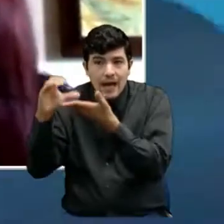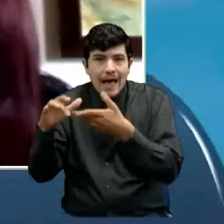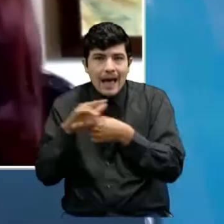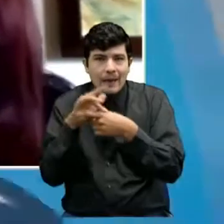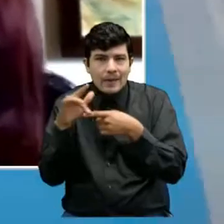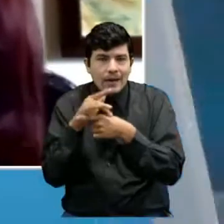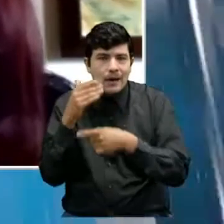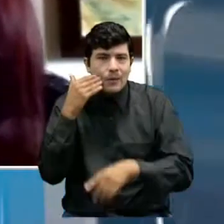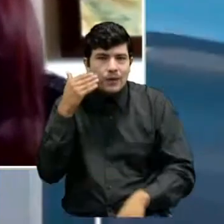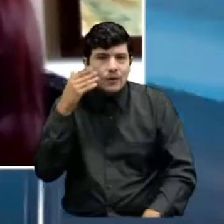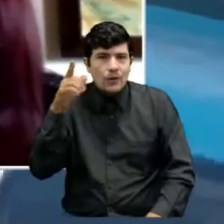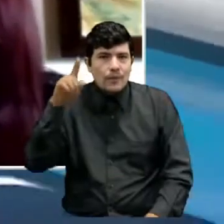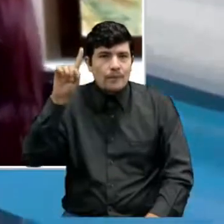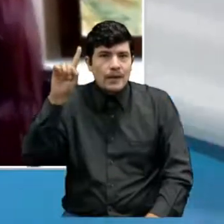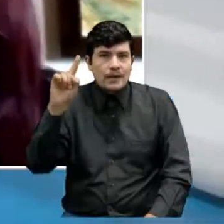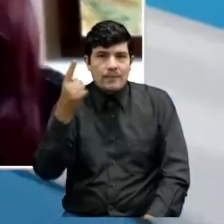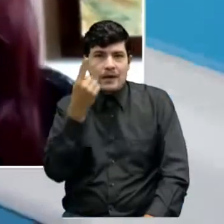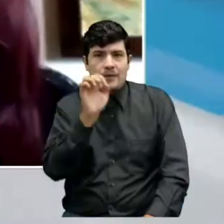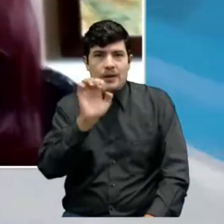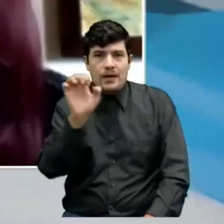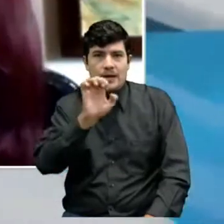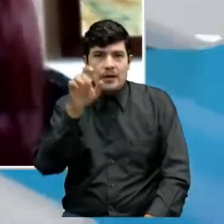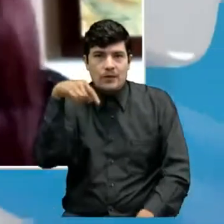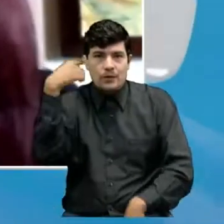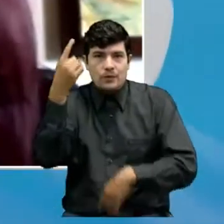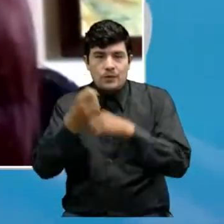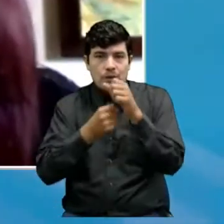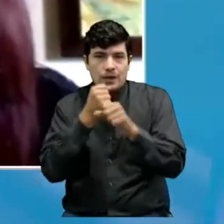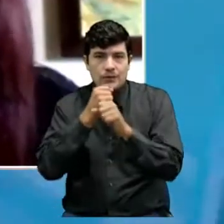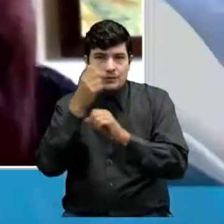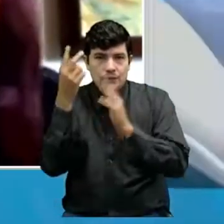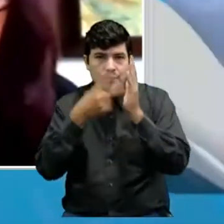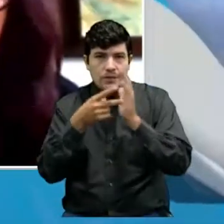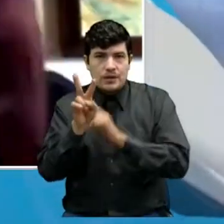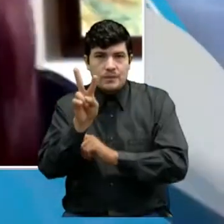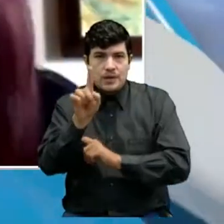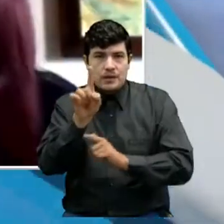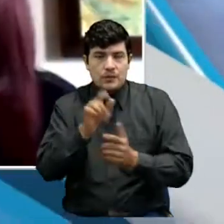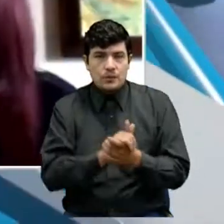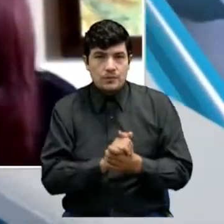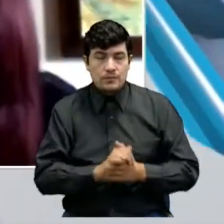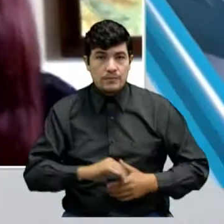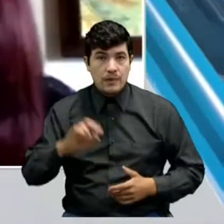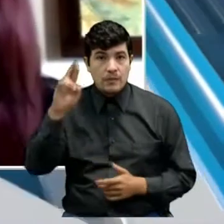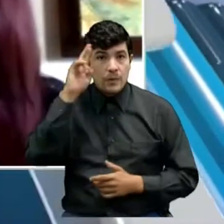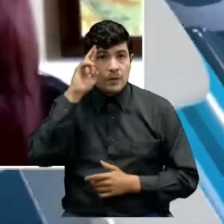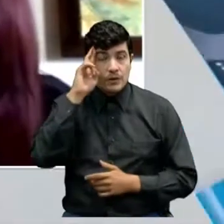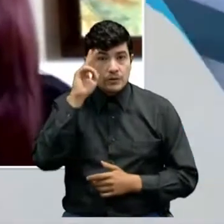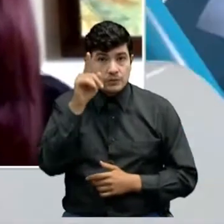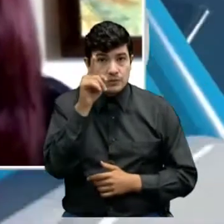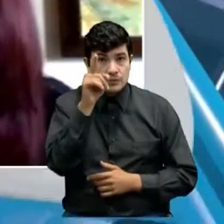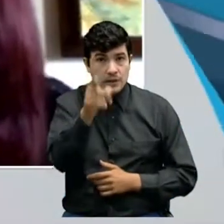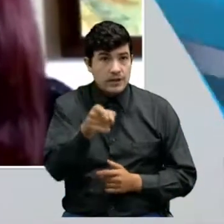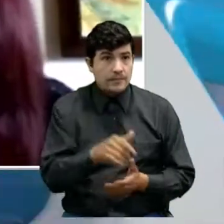aplica para el primero de enero del 2021. Por tal razón, usted recibe en este mes de